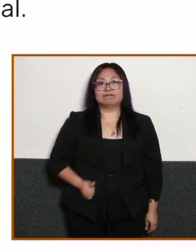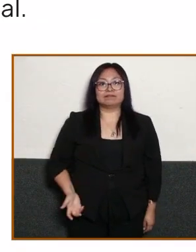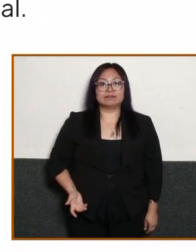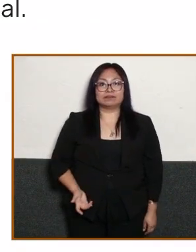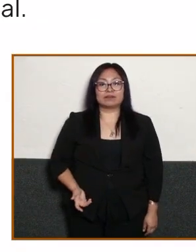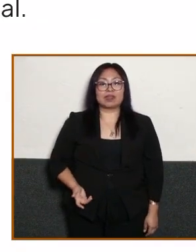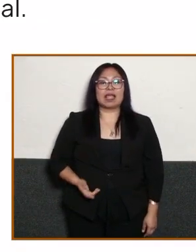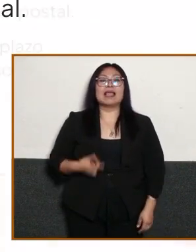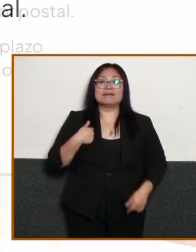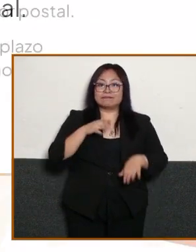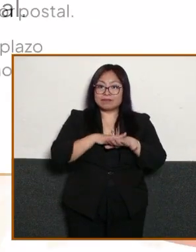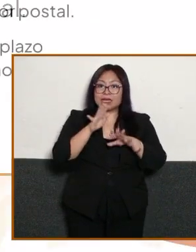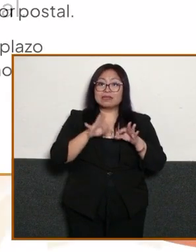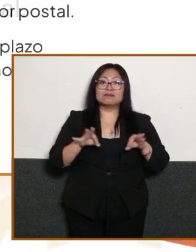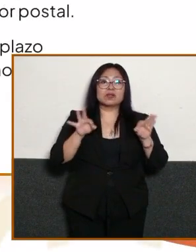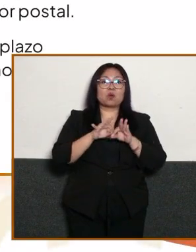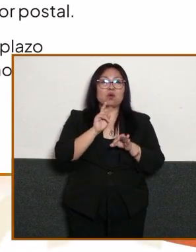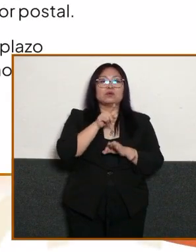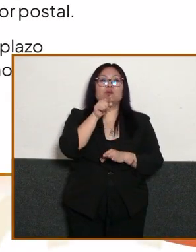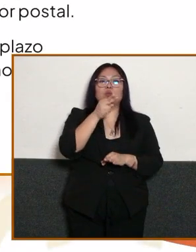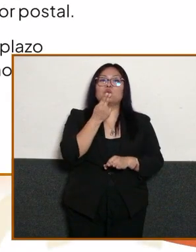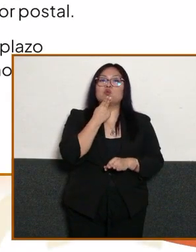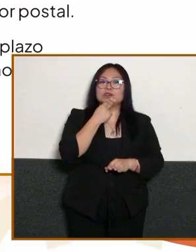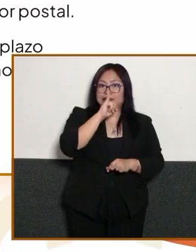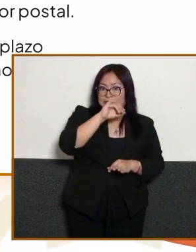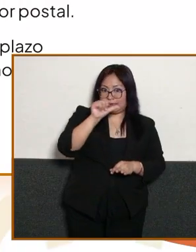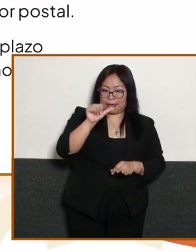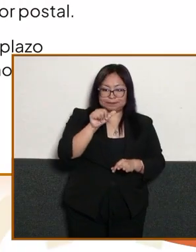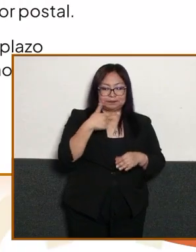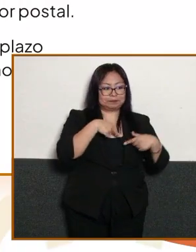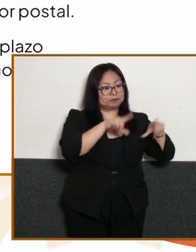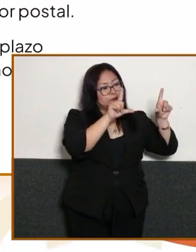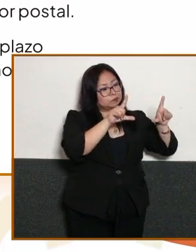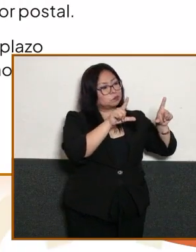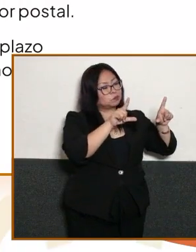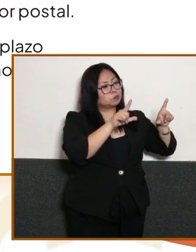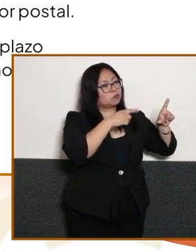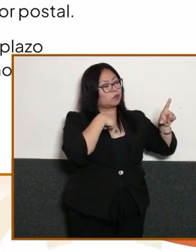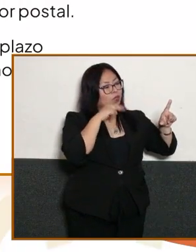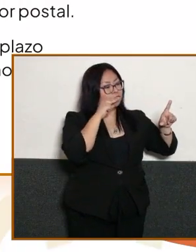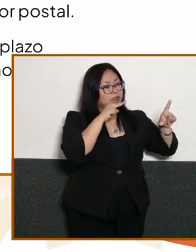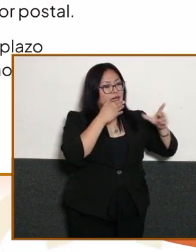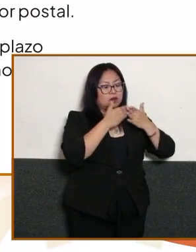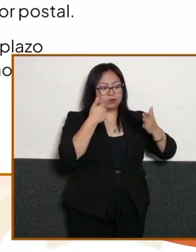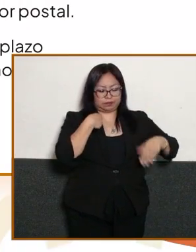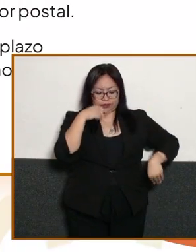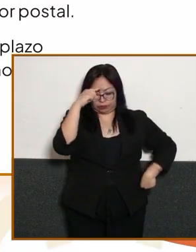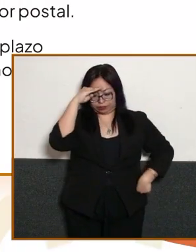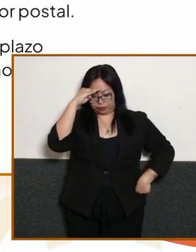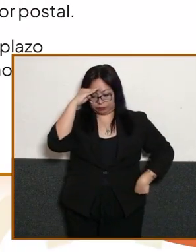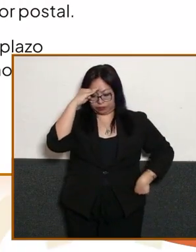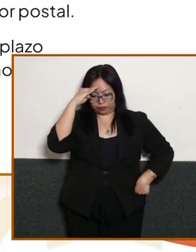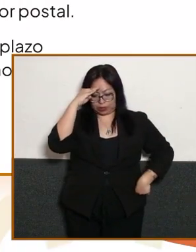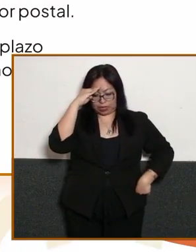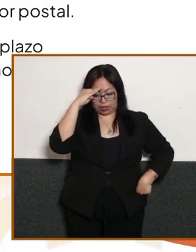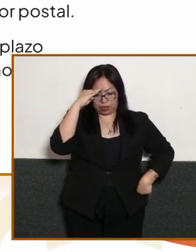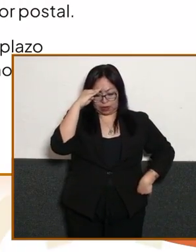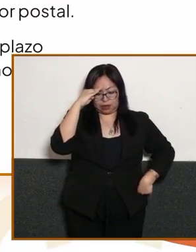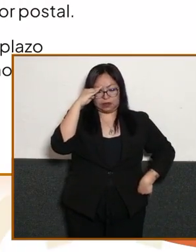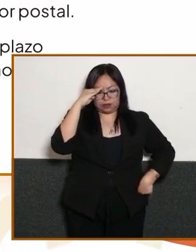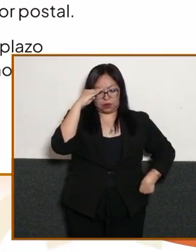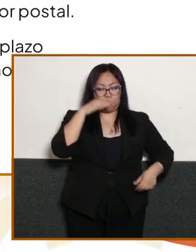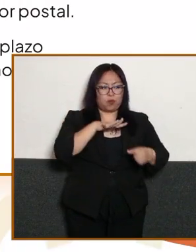Lo más importante es cuando usen sistemas de inteligencia artificial, pensemos que la alineación,